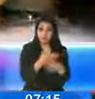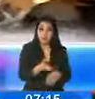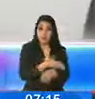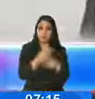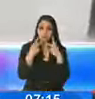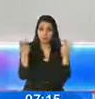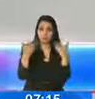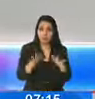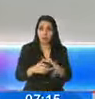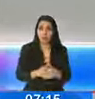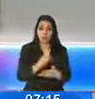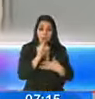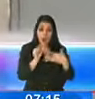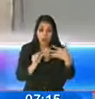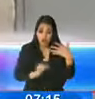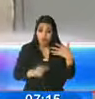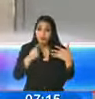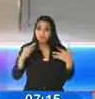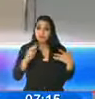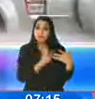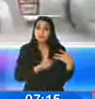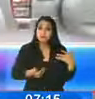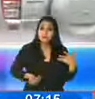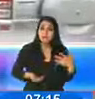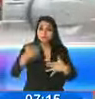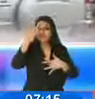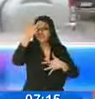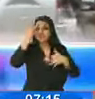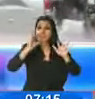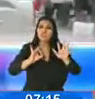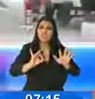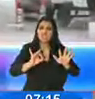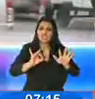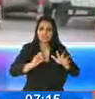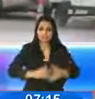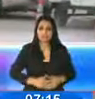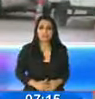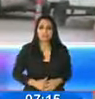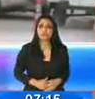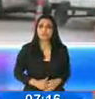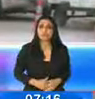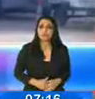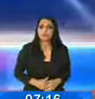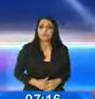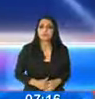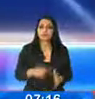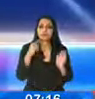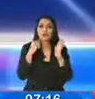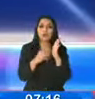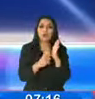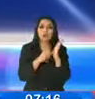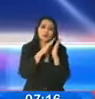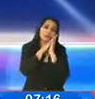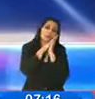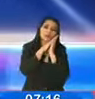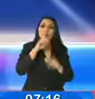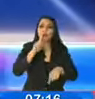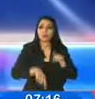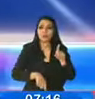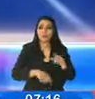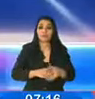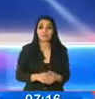horas, se detalla que el segundo mandatario adolece de 7 enfermedades preexistentes, entre ellas insomnio crónico,